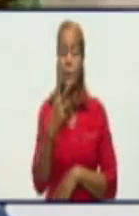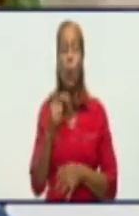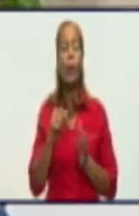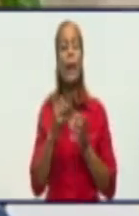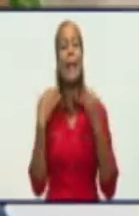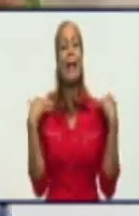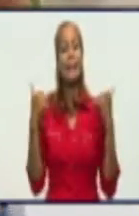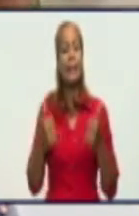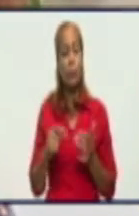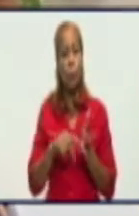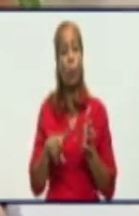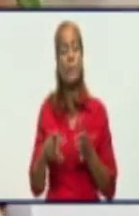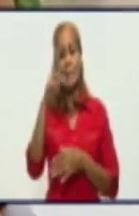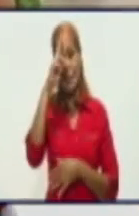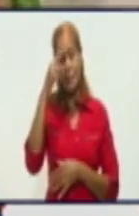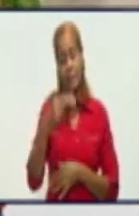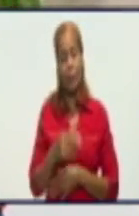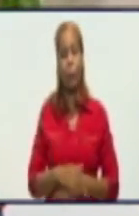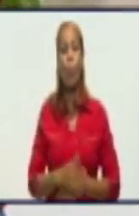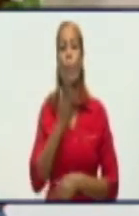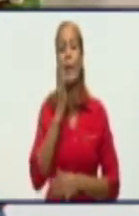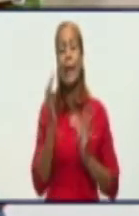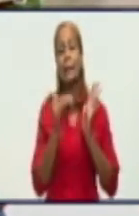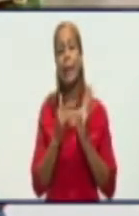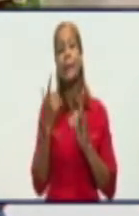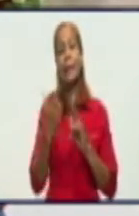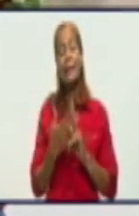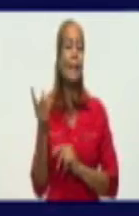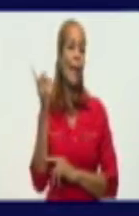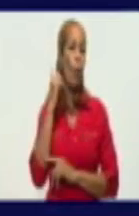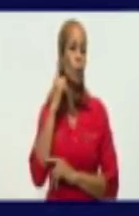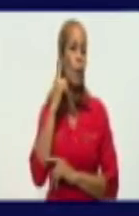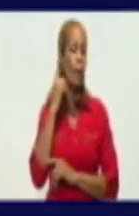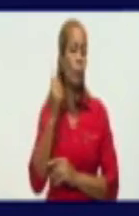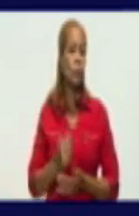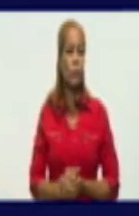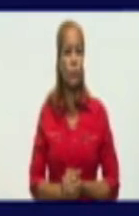de Salud. Doctora, buenas tardes, le escuchamos.